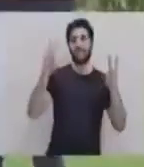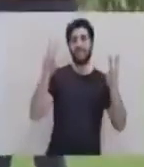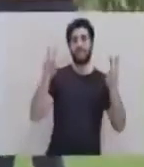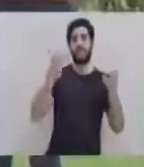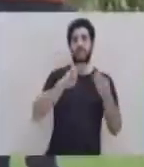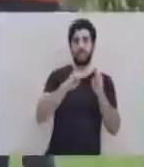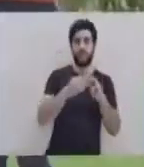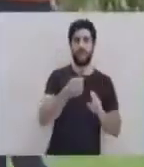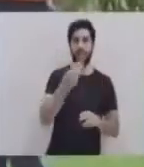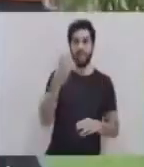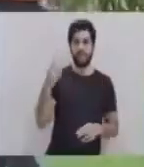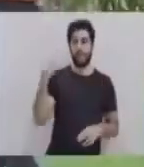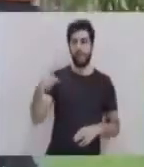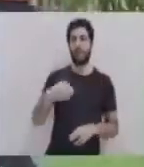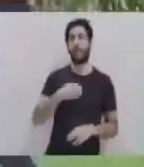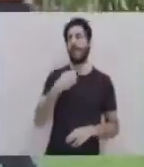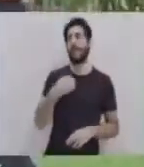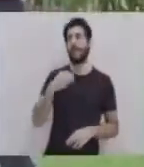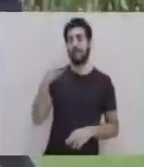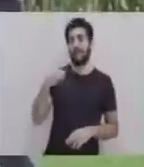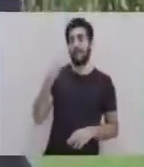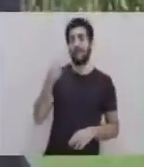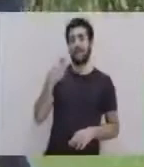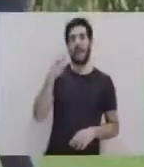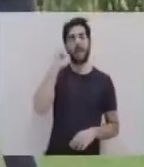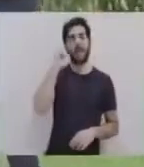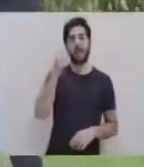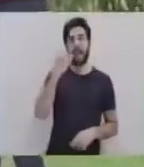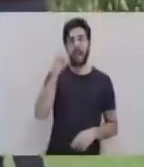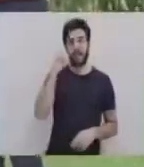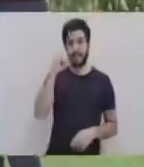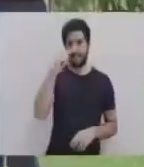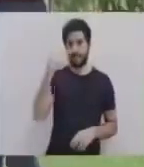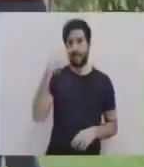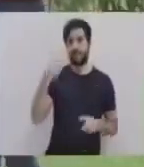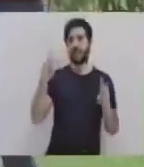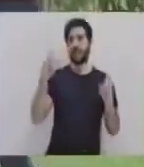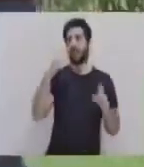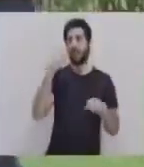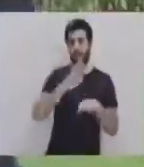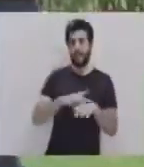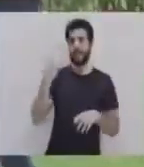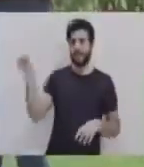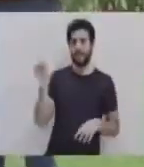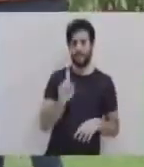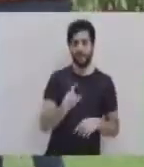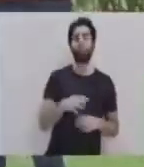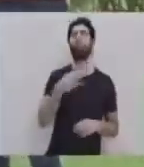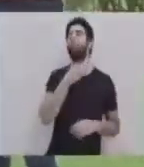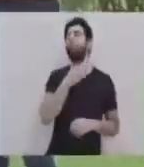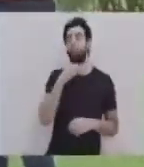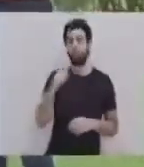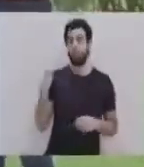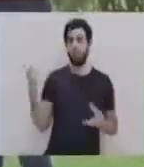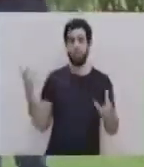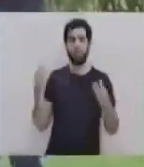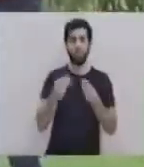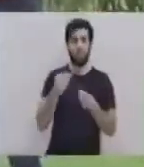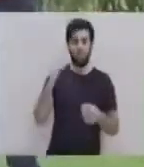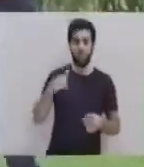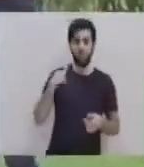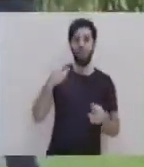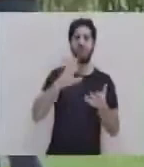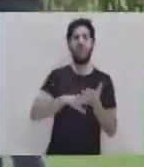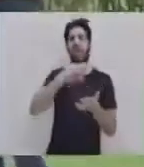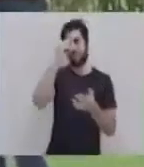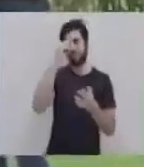ella. Margarita, es un gusto tenerla aquí. Cuéntenos, ¿qué vamos a aprender hoy? Hola, gracias por la invitación y hoy tenemos un tema muy interesante que